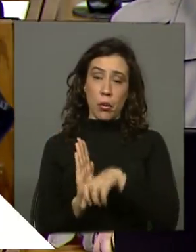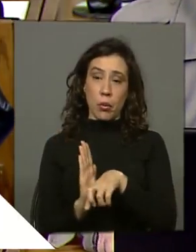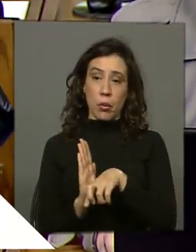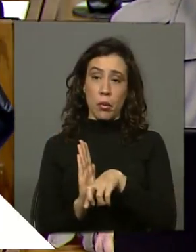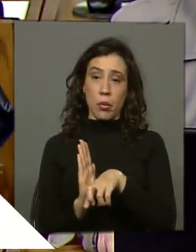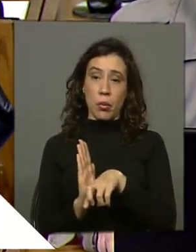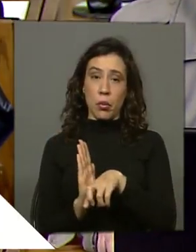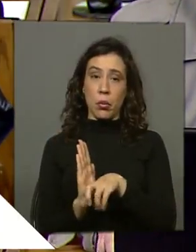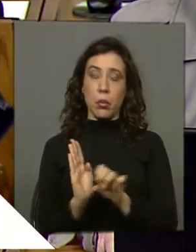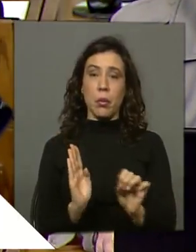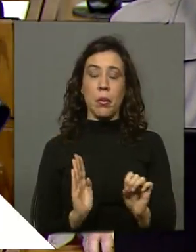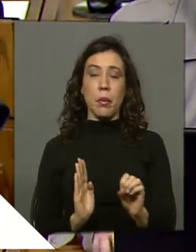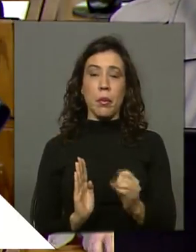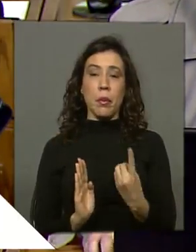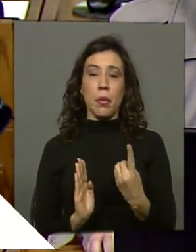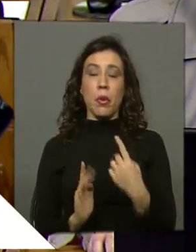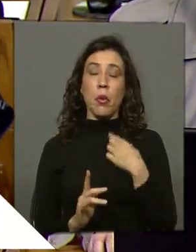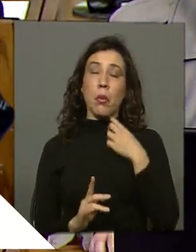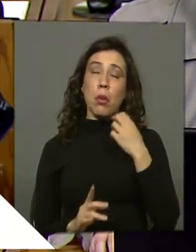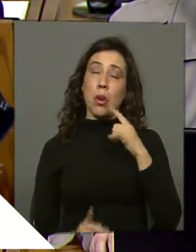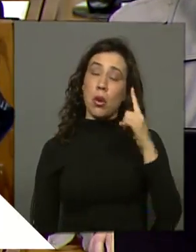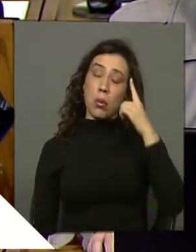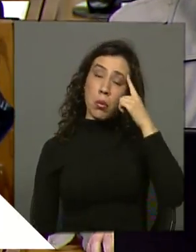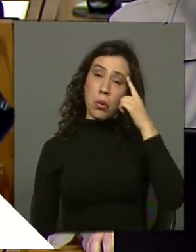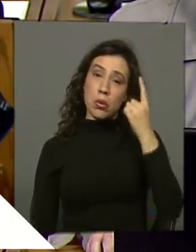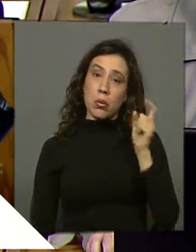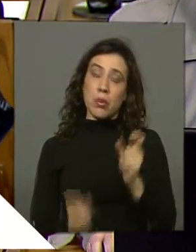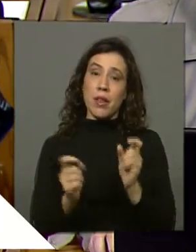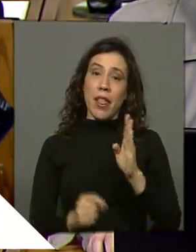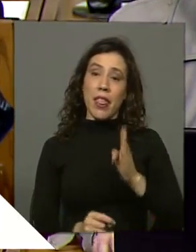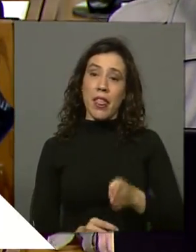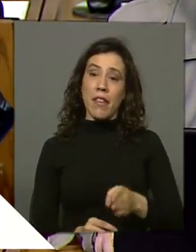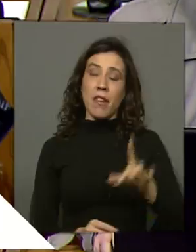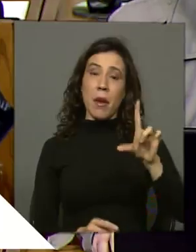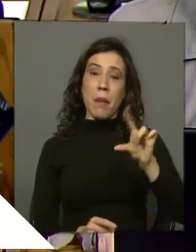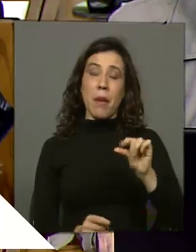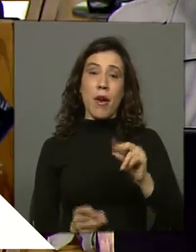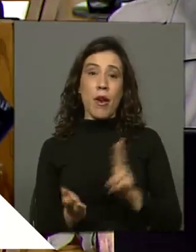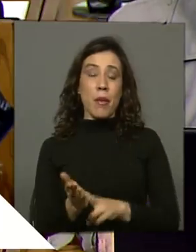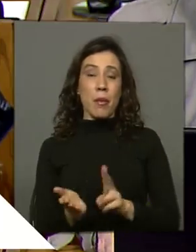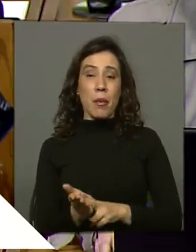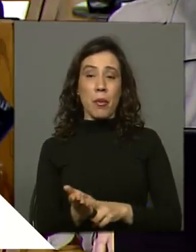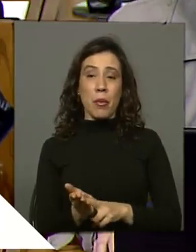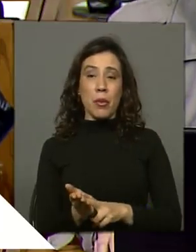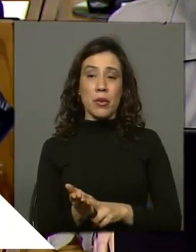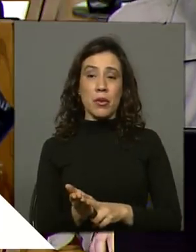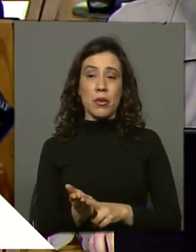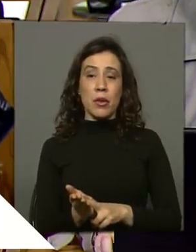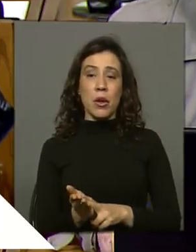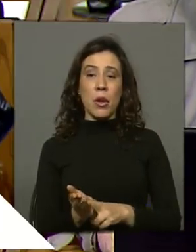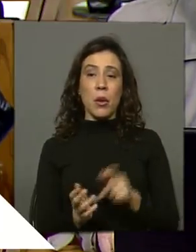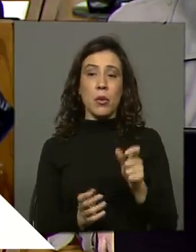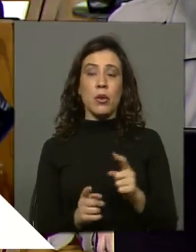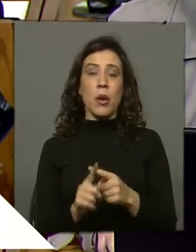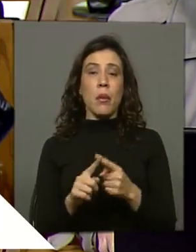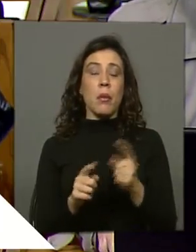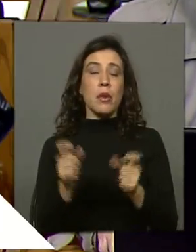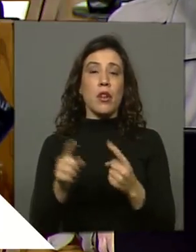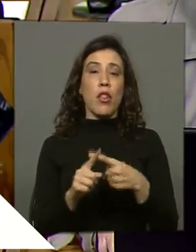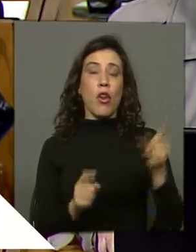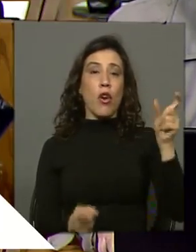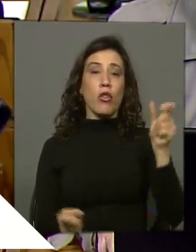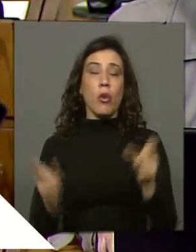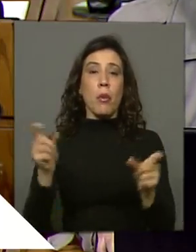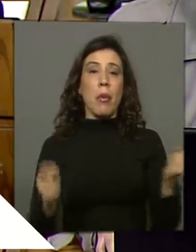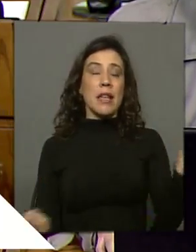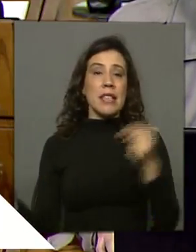resolución en primer lugar porque no me parece que quienes debiesen tener una menor carga tributaria sean precisamente los extranjeros que vienen a